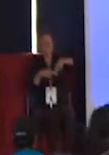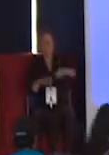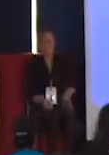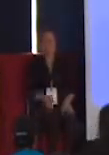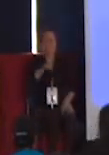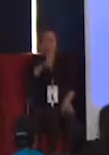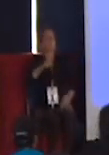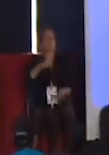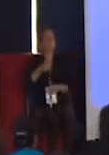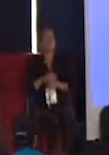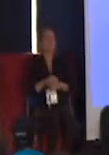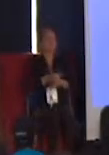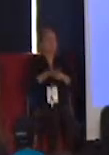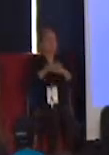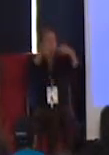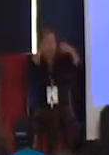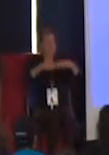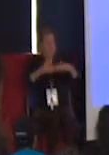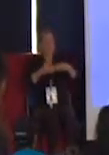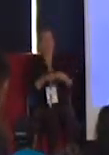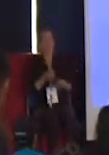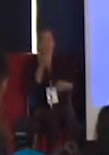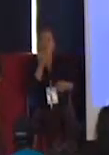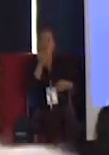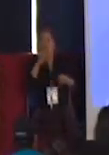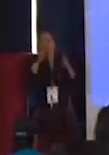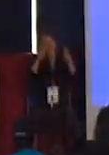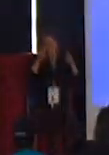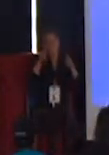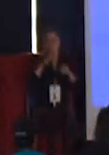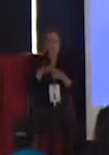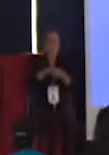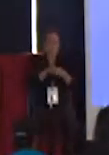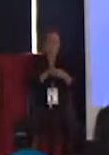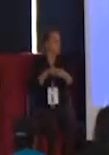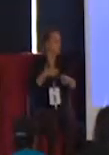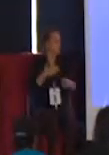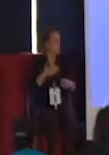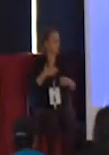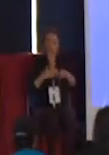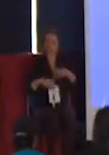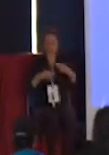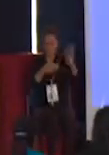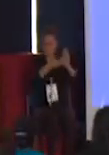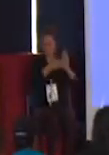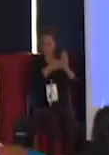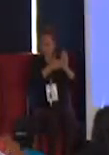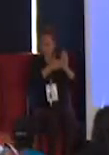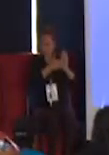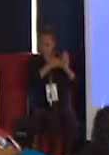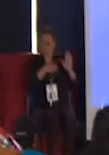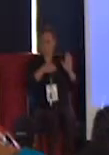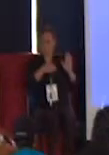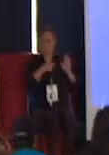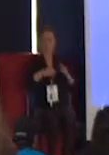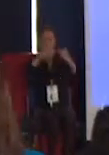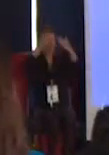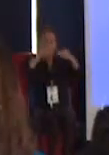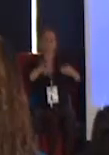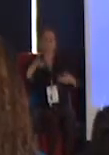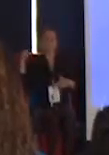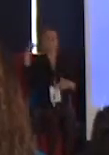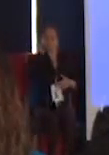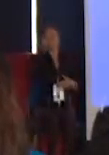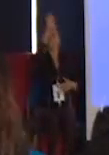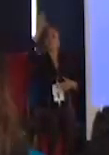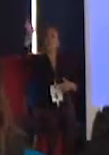con discapacidad, de lo que está hablando la niña de los transportes y esto, mira, nosotros con este, yo con esta certificación de discapacidad, a los países que yo he